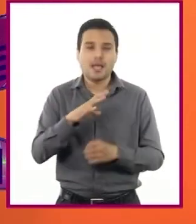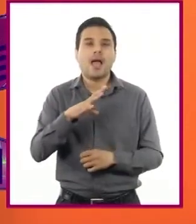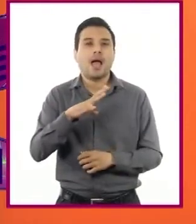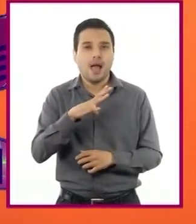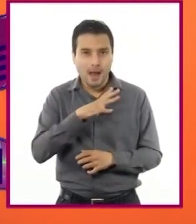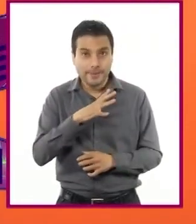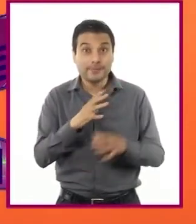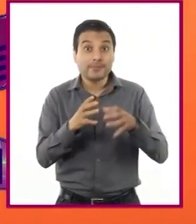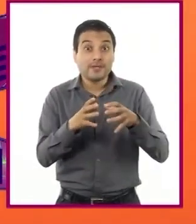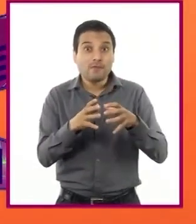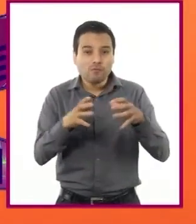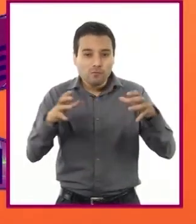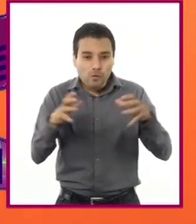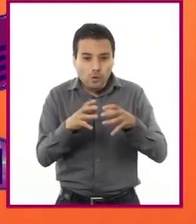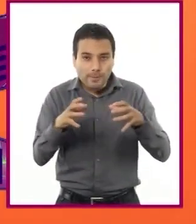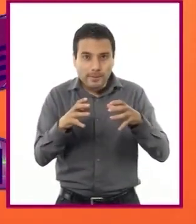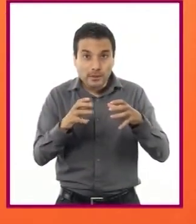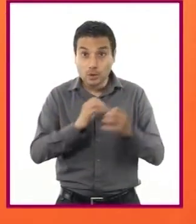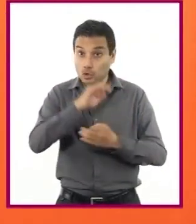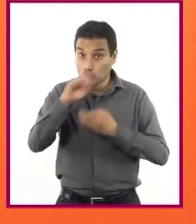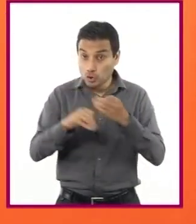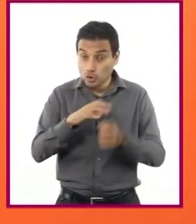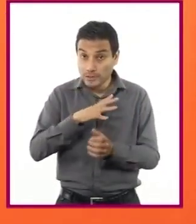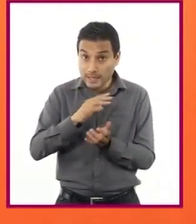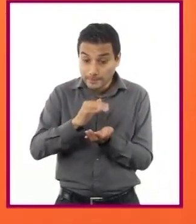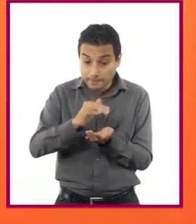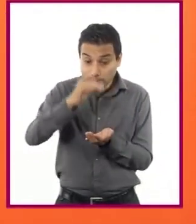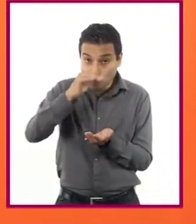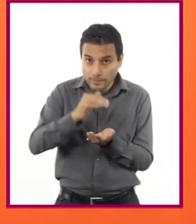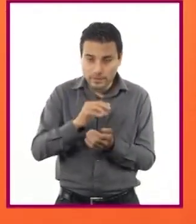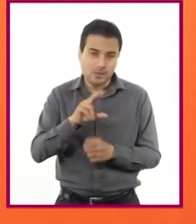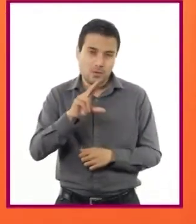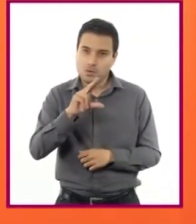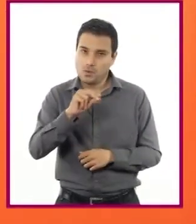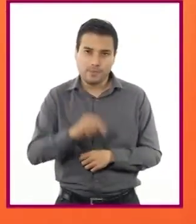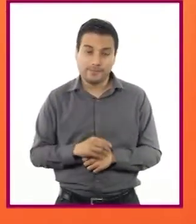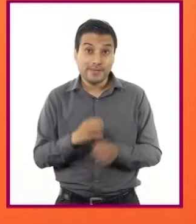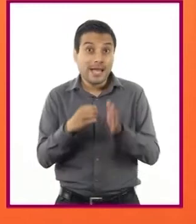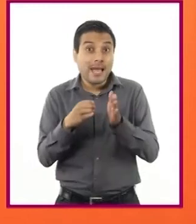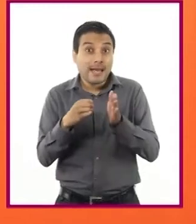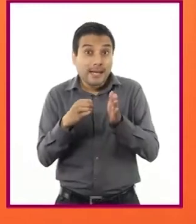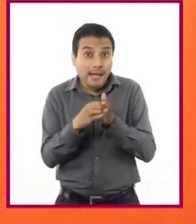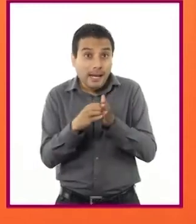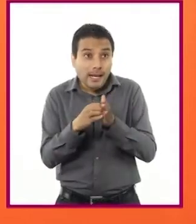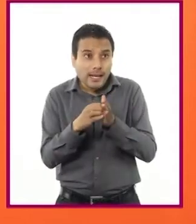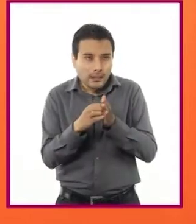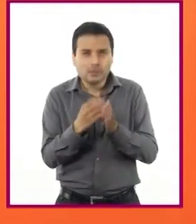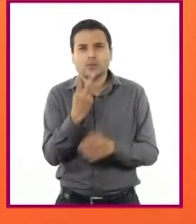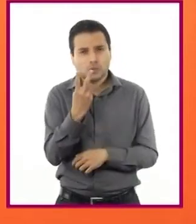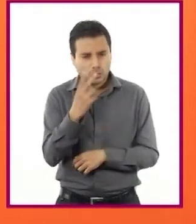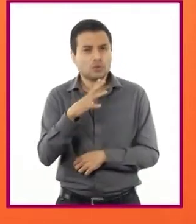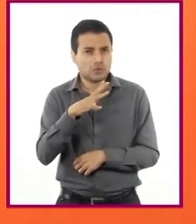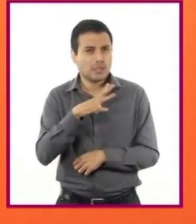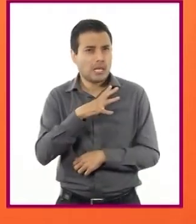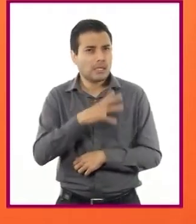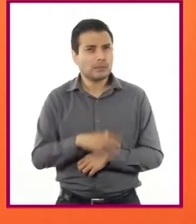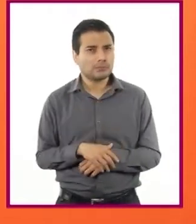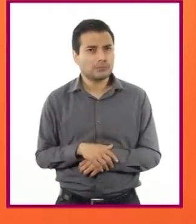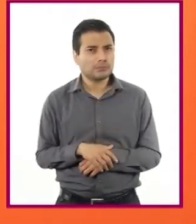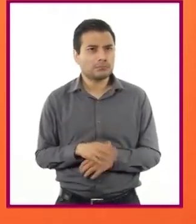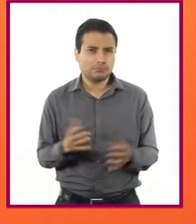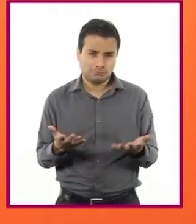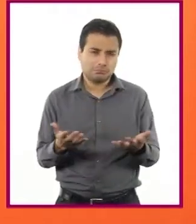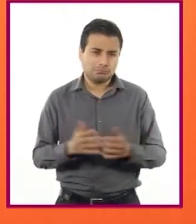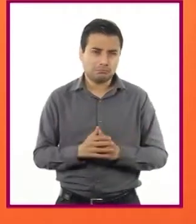tienen capacidad. Una caja tiene volumen y capacidad, dado que, además de ocupar un espacio determinado por